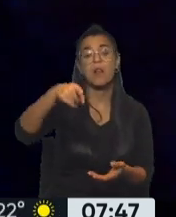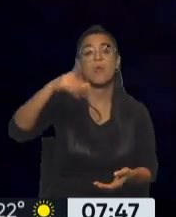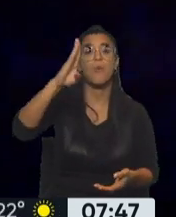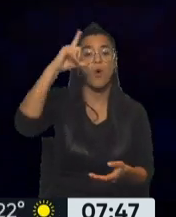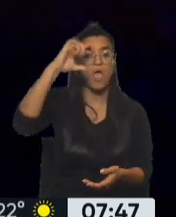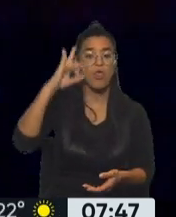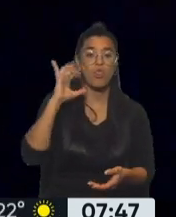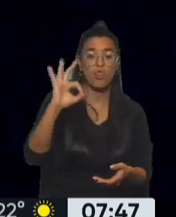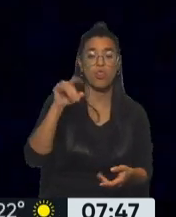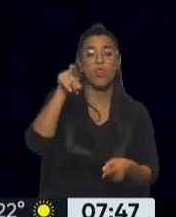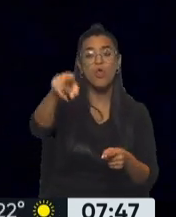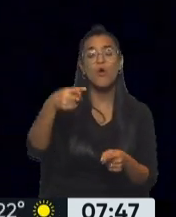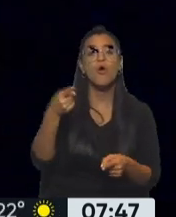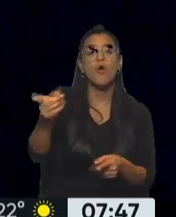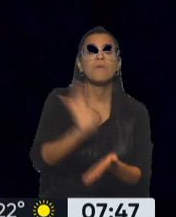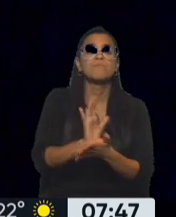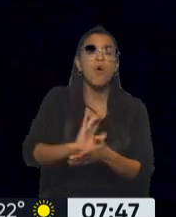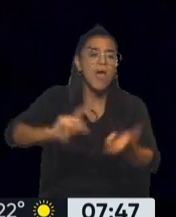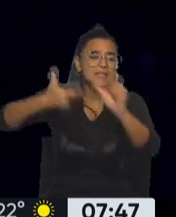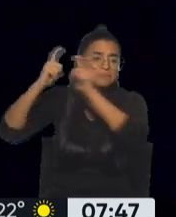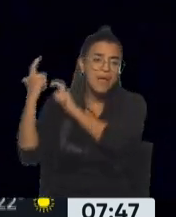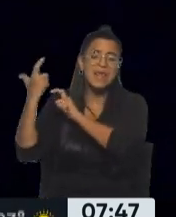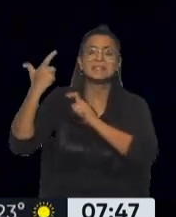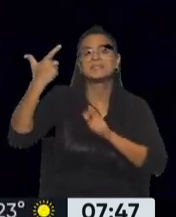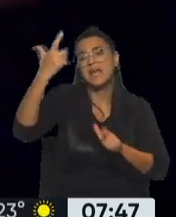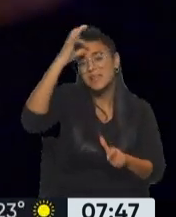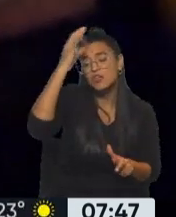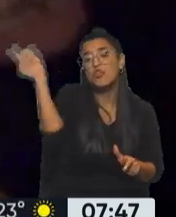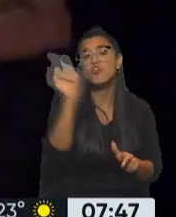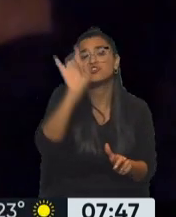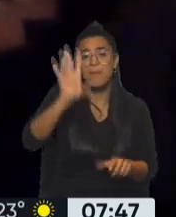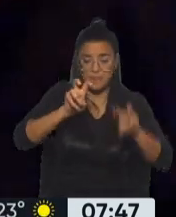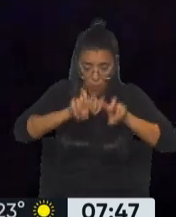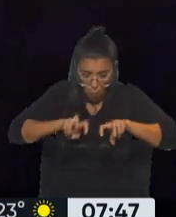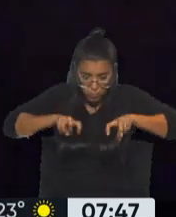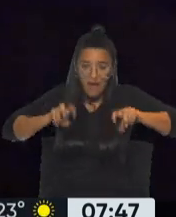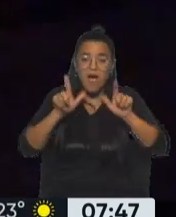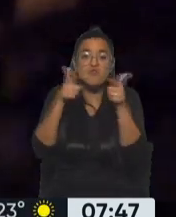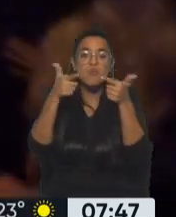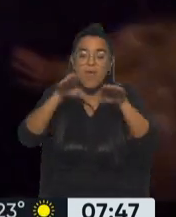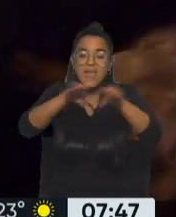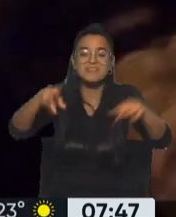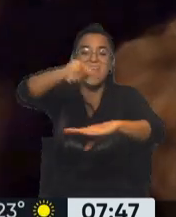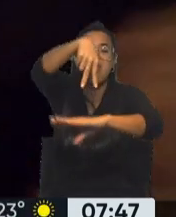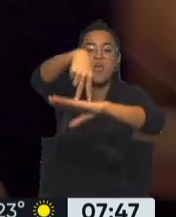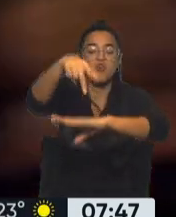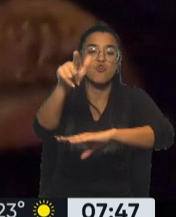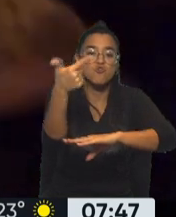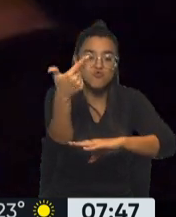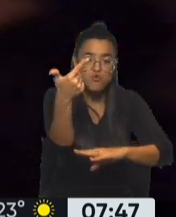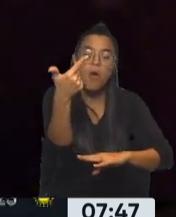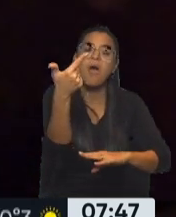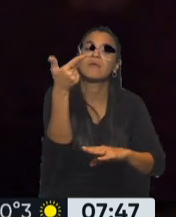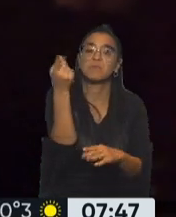Y deberíamos decir que más que una obra es una experiencia teatral. No solo porque no hay butacas ni escenario, sino por un montón de cosas que iremos develando